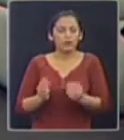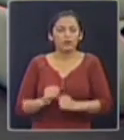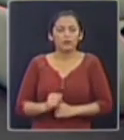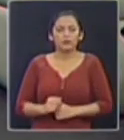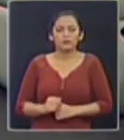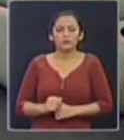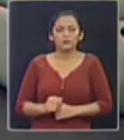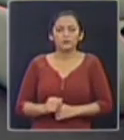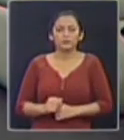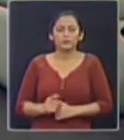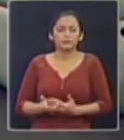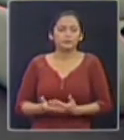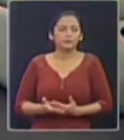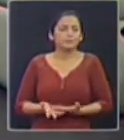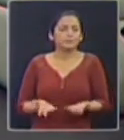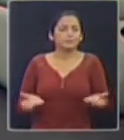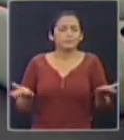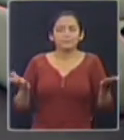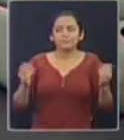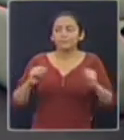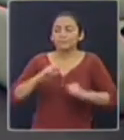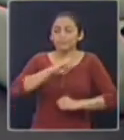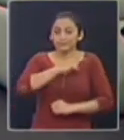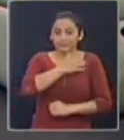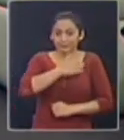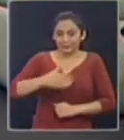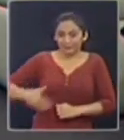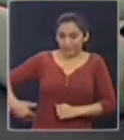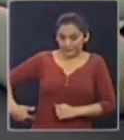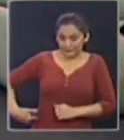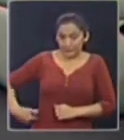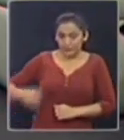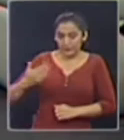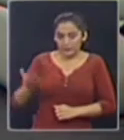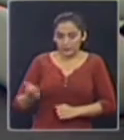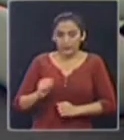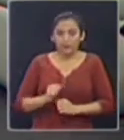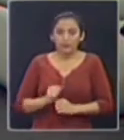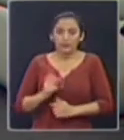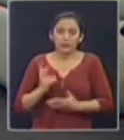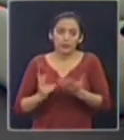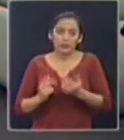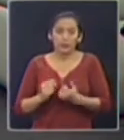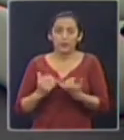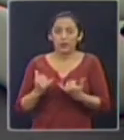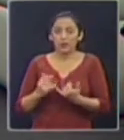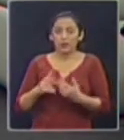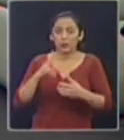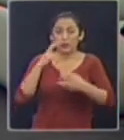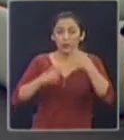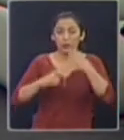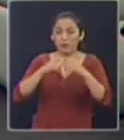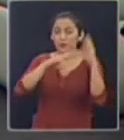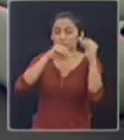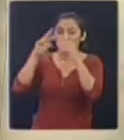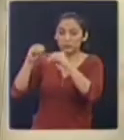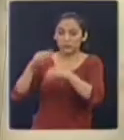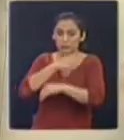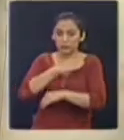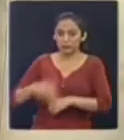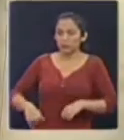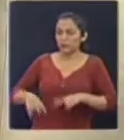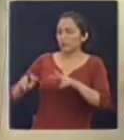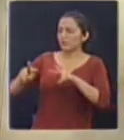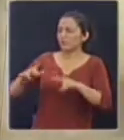es normal o coincidente que puede resultar incómodo para el presidente? Podría ser. Sobre todo se dan situaciones como